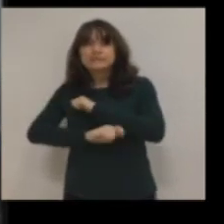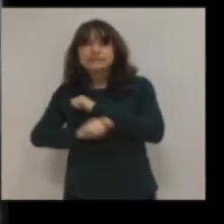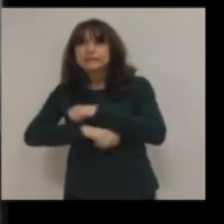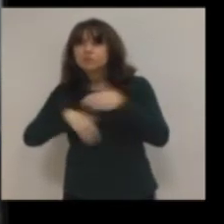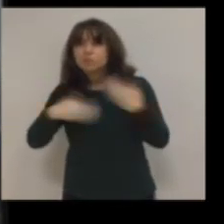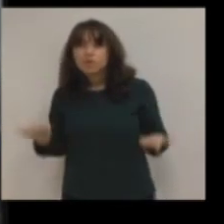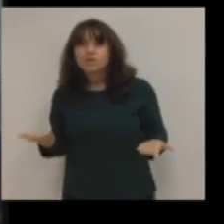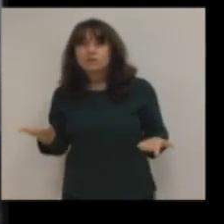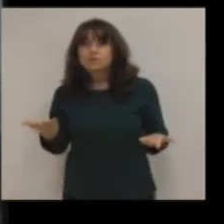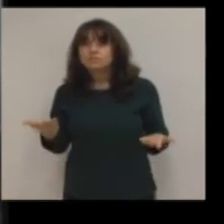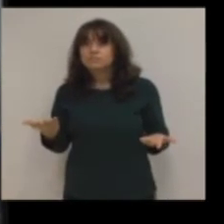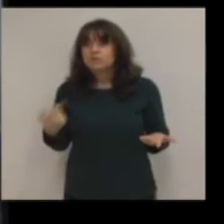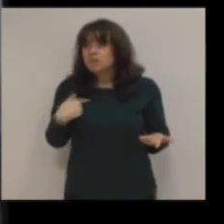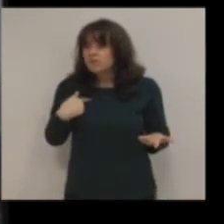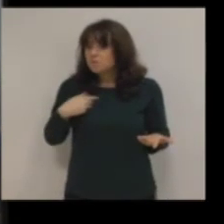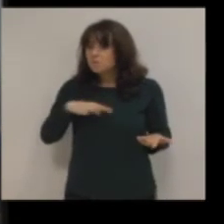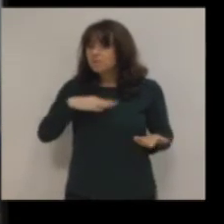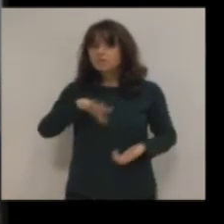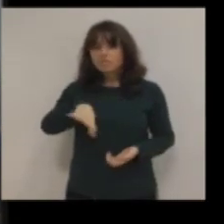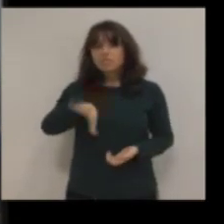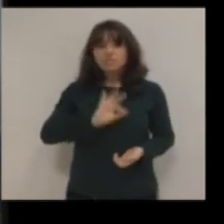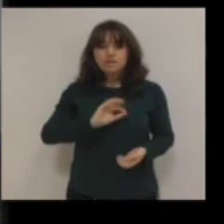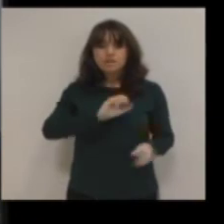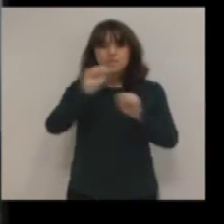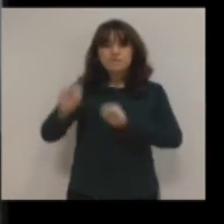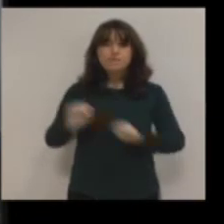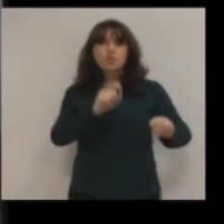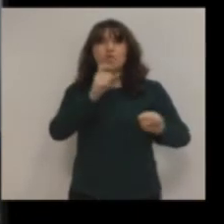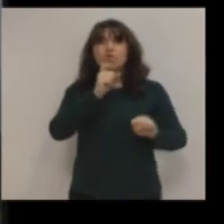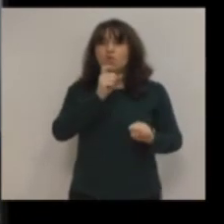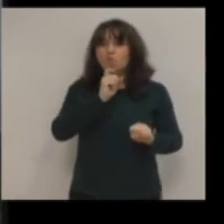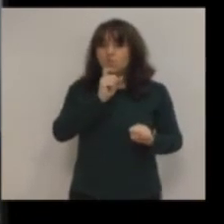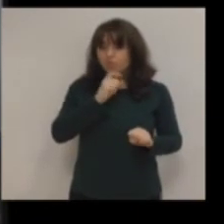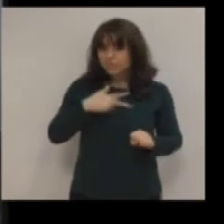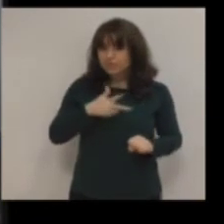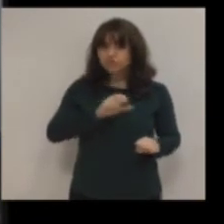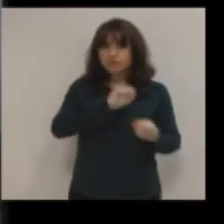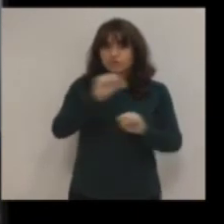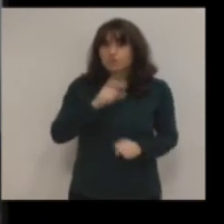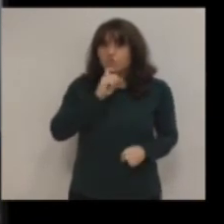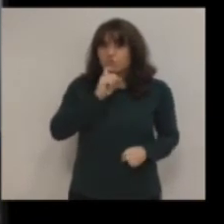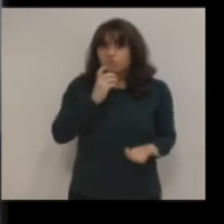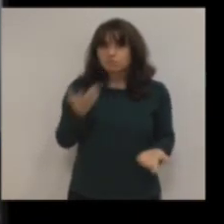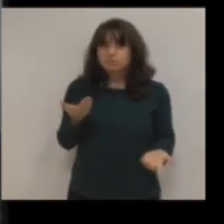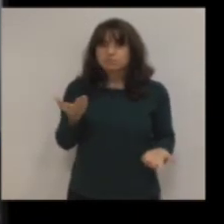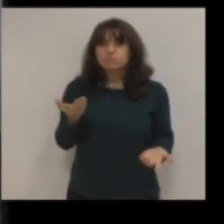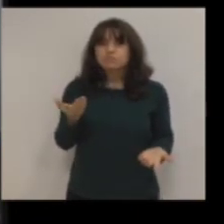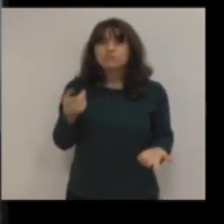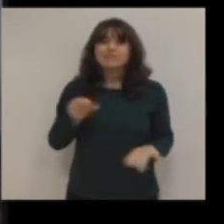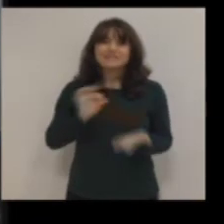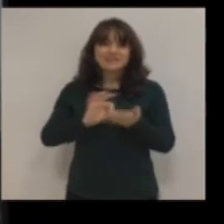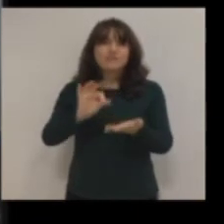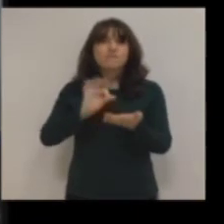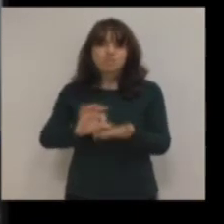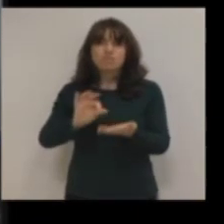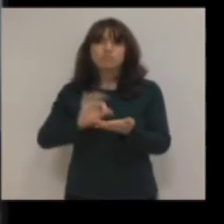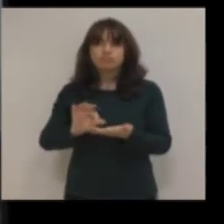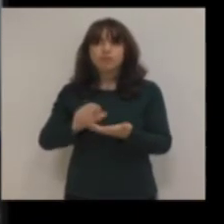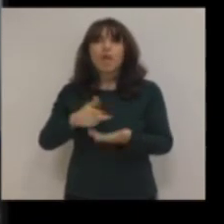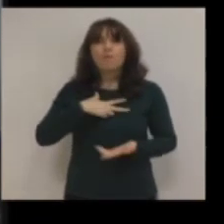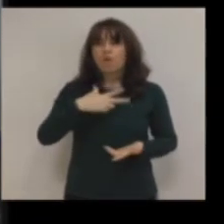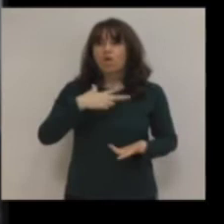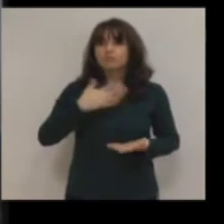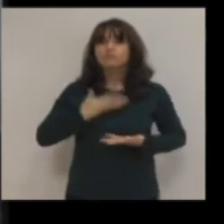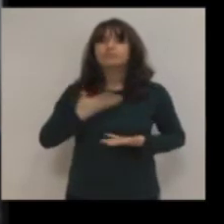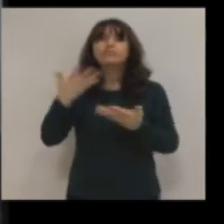estrategias también y decidir cómo defender mejor sus derechos. y aquel servicio lo prestaban abogados.